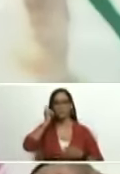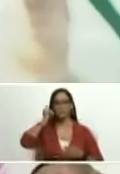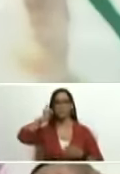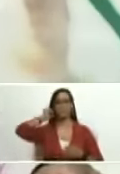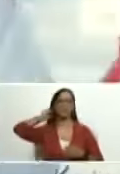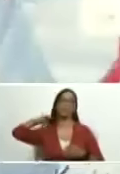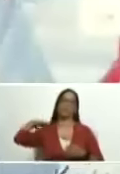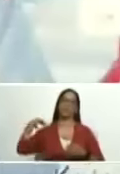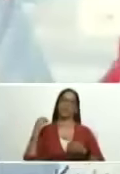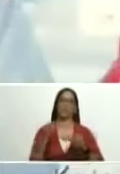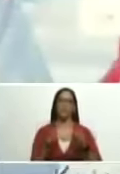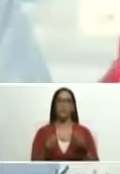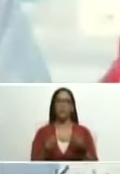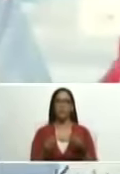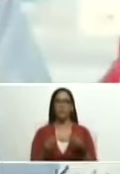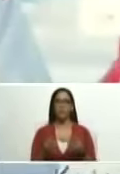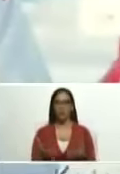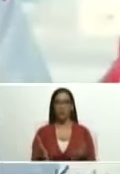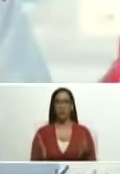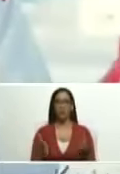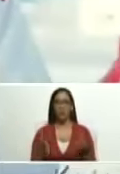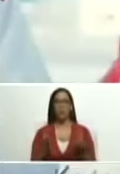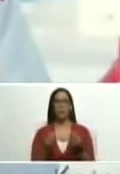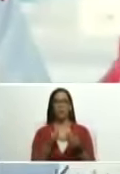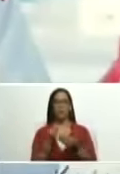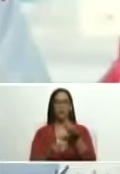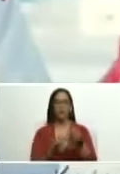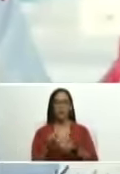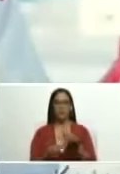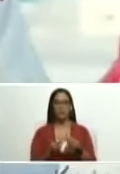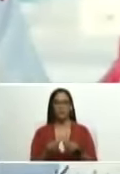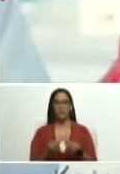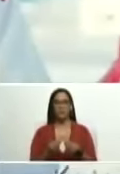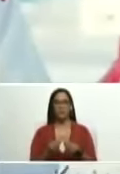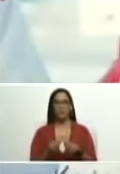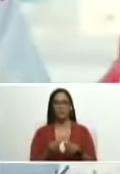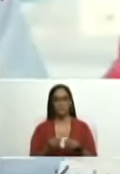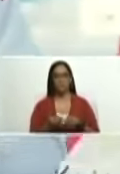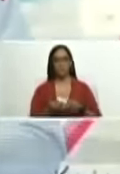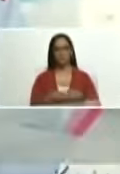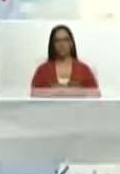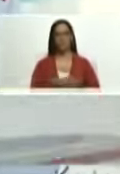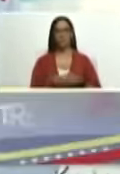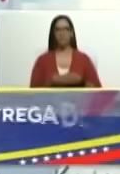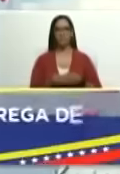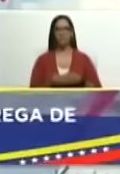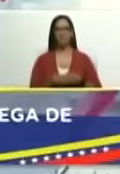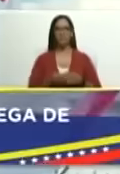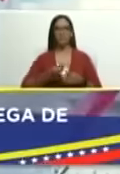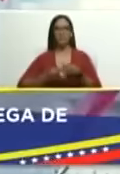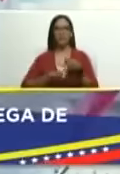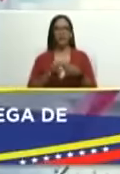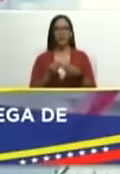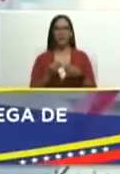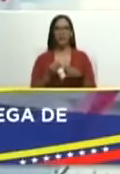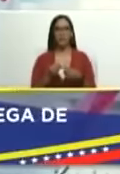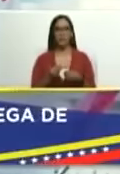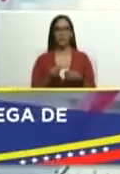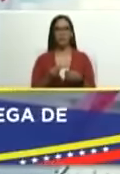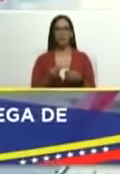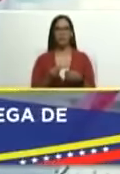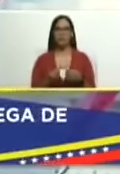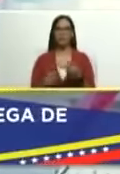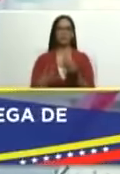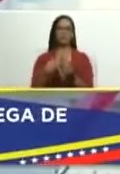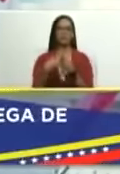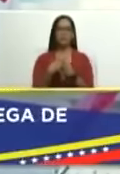logrado, mucho de lo que hacemos se ha hecho en medio de grandes asedios,